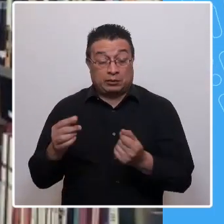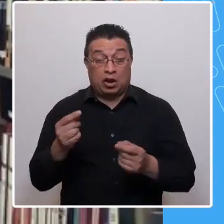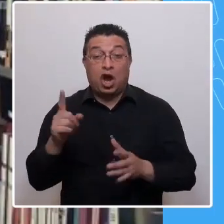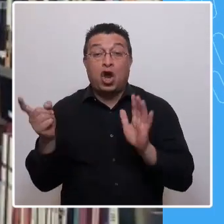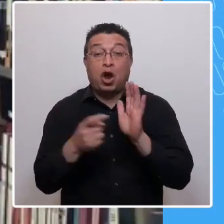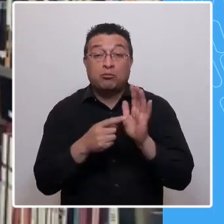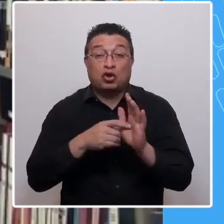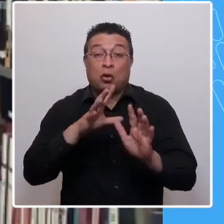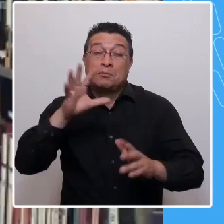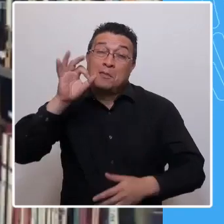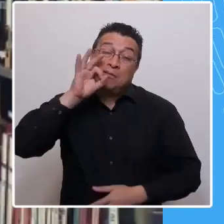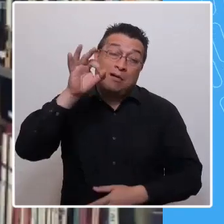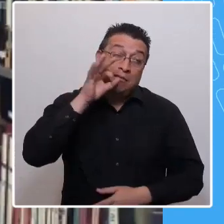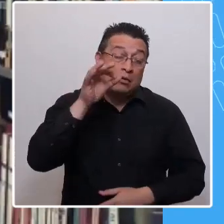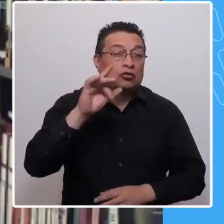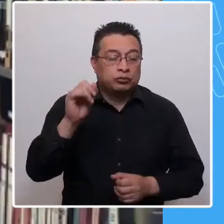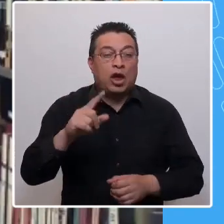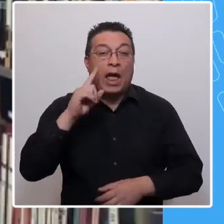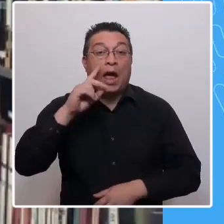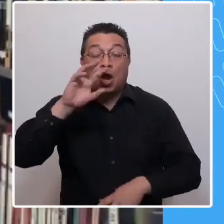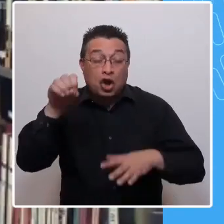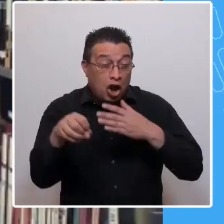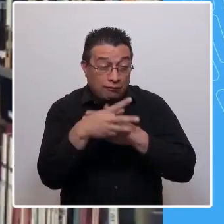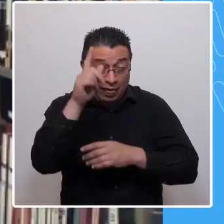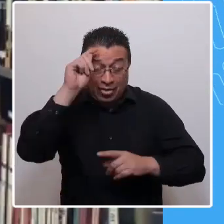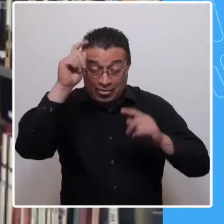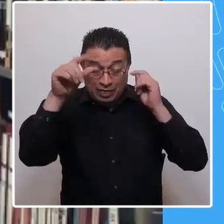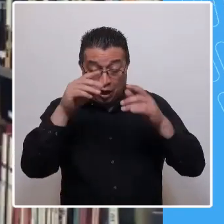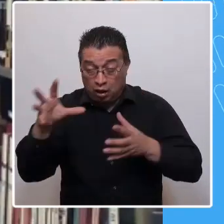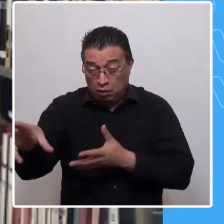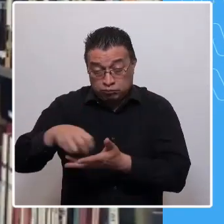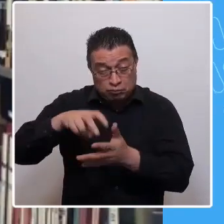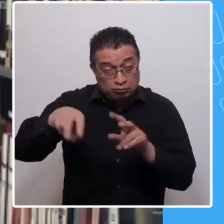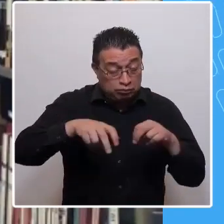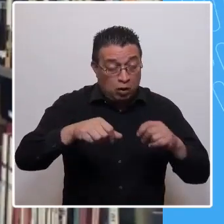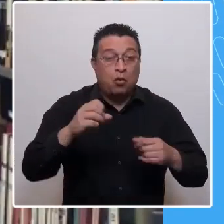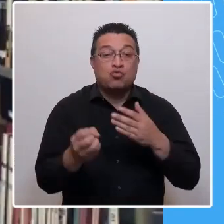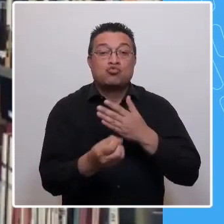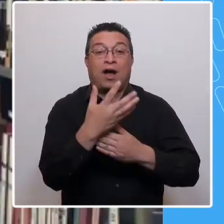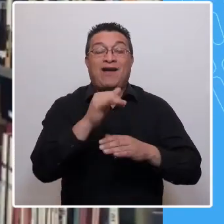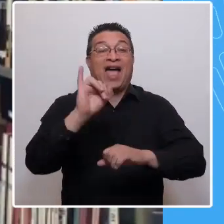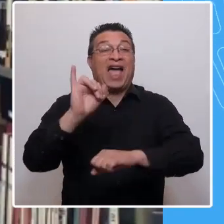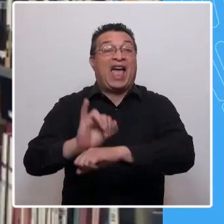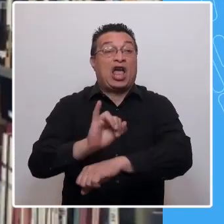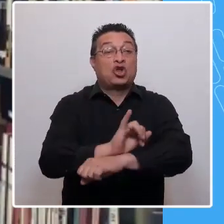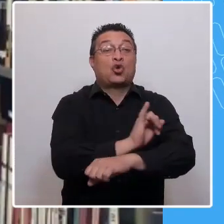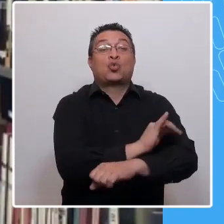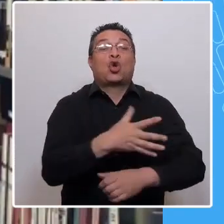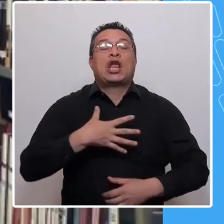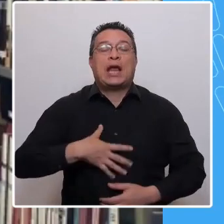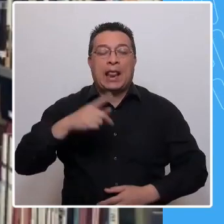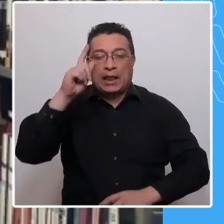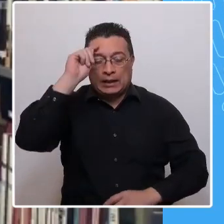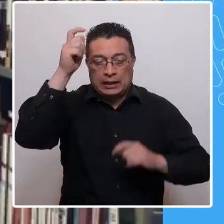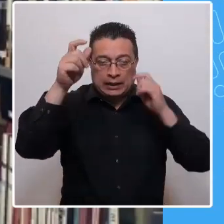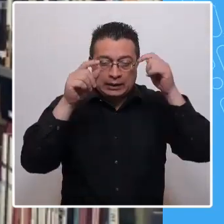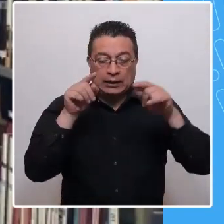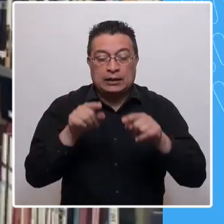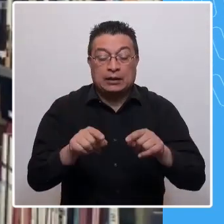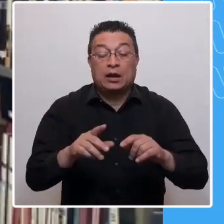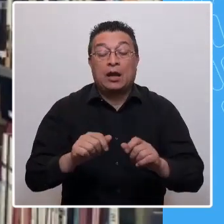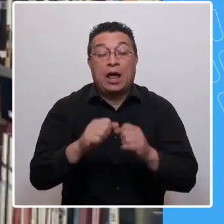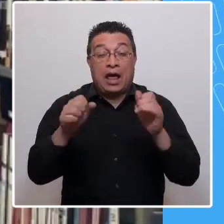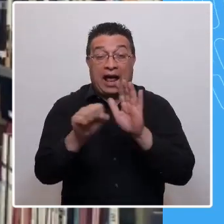no alcanza para todas las innovadoras ideas de una nueva institucionalidad que se está creando. Sobre todo el